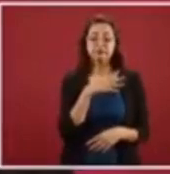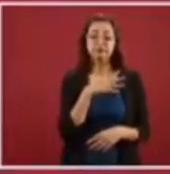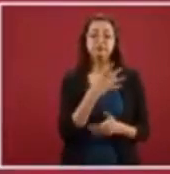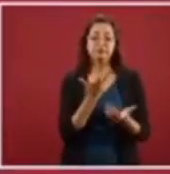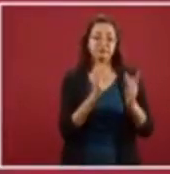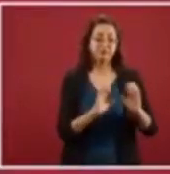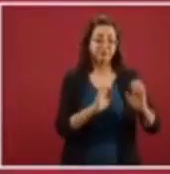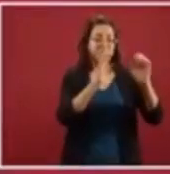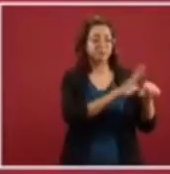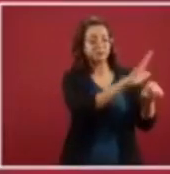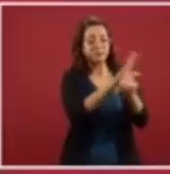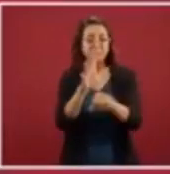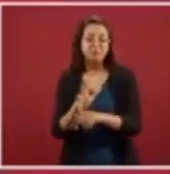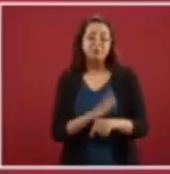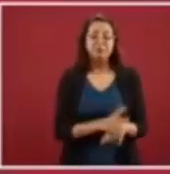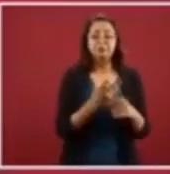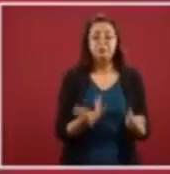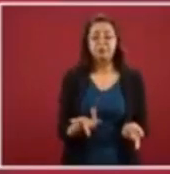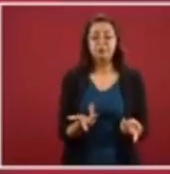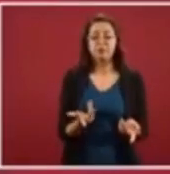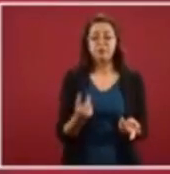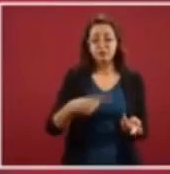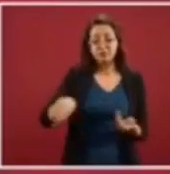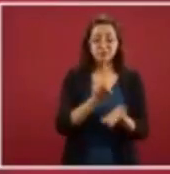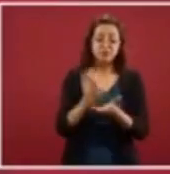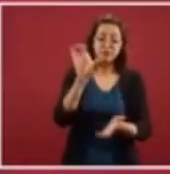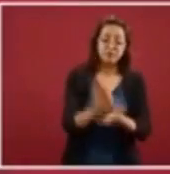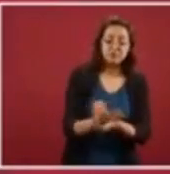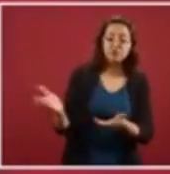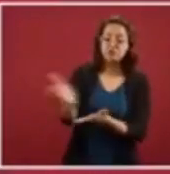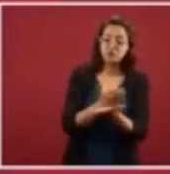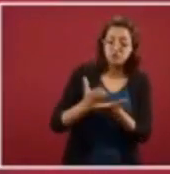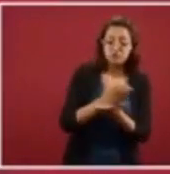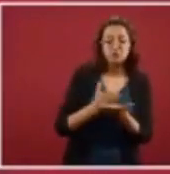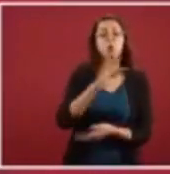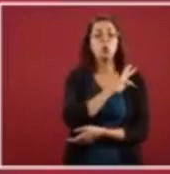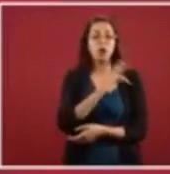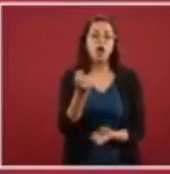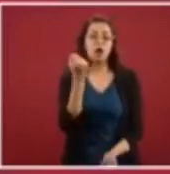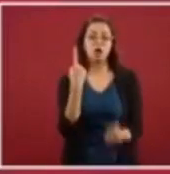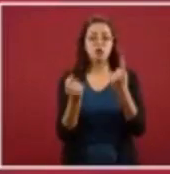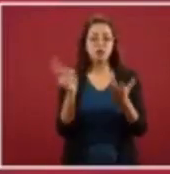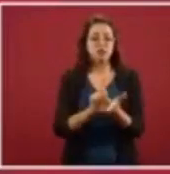revertir las discapacidades que no son graves,